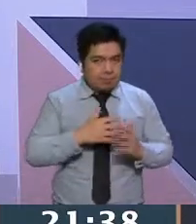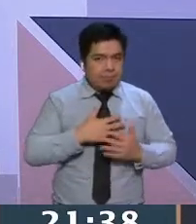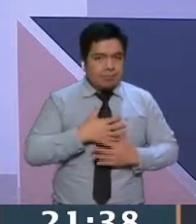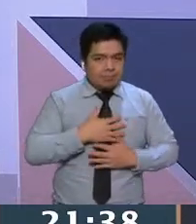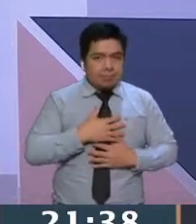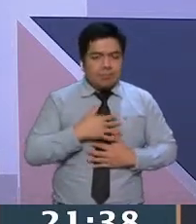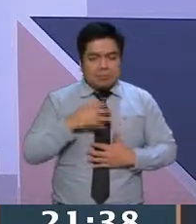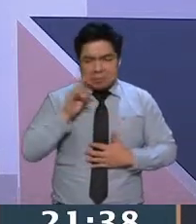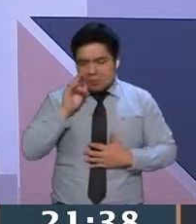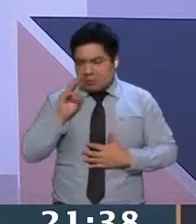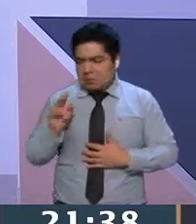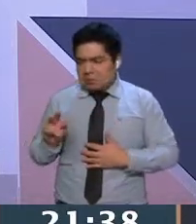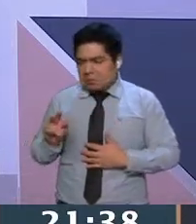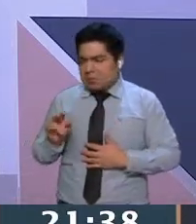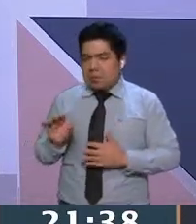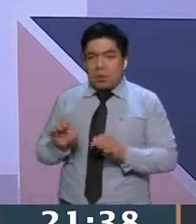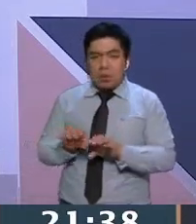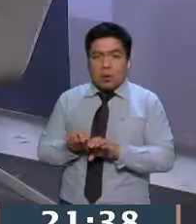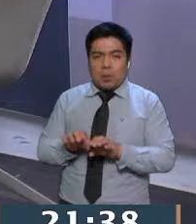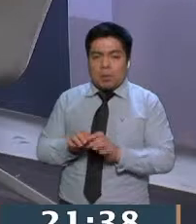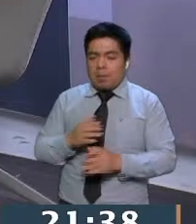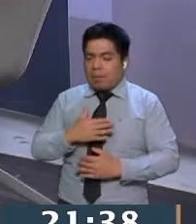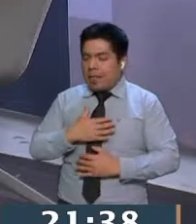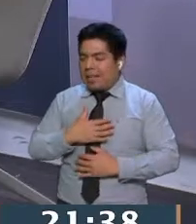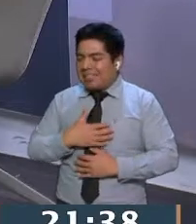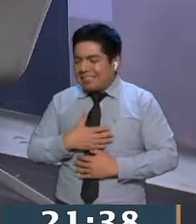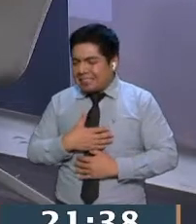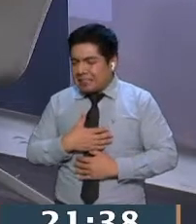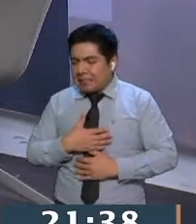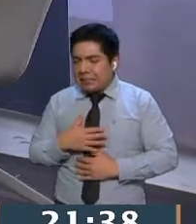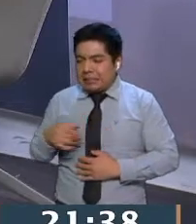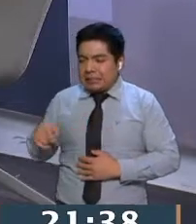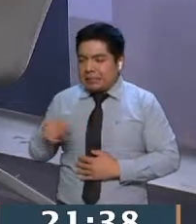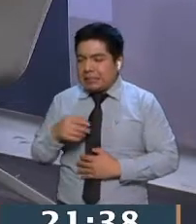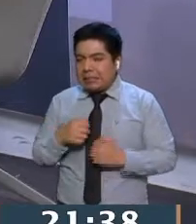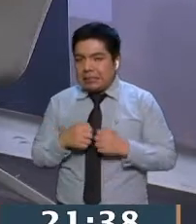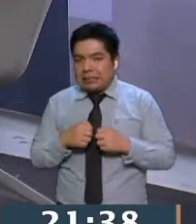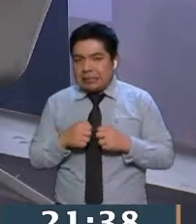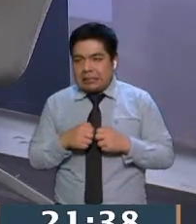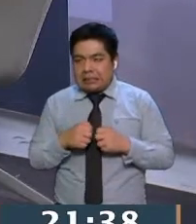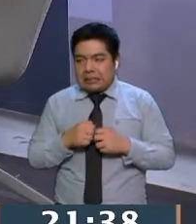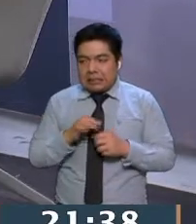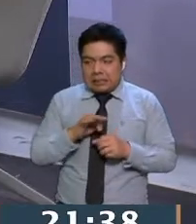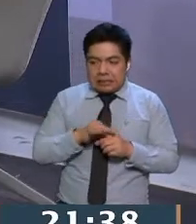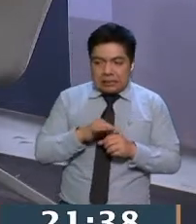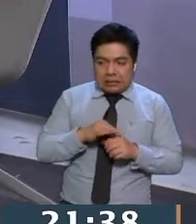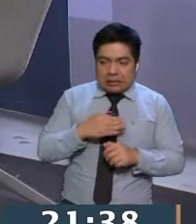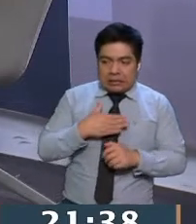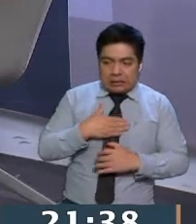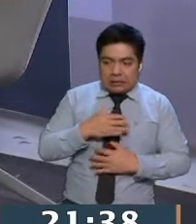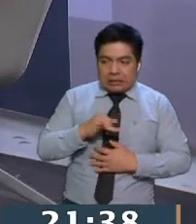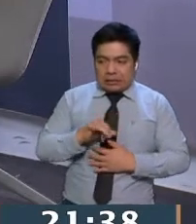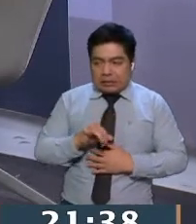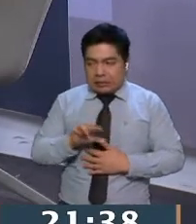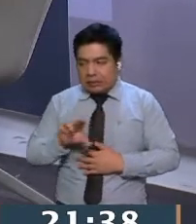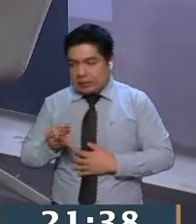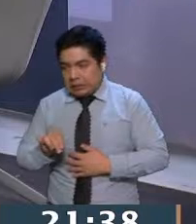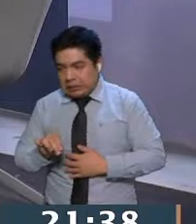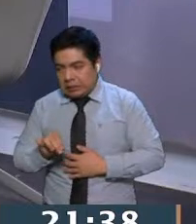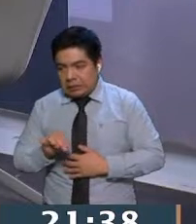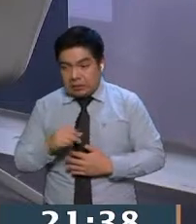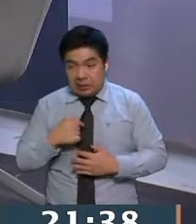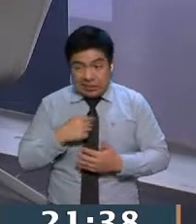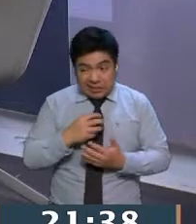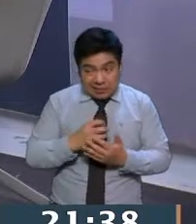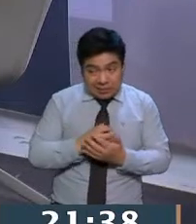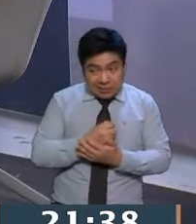gran misterio, el gran secreto de la democracia es la incertidumbre electoral. El último voto define el